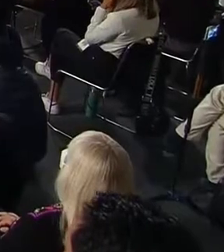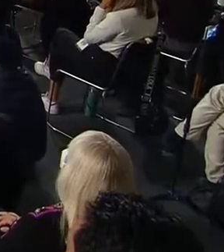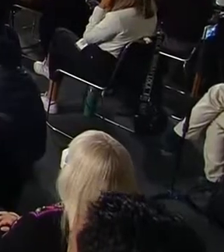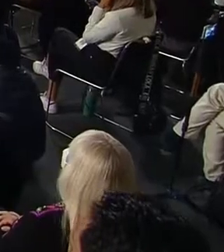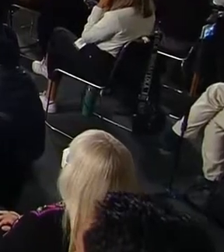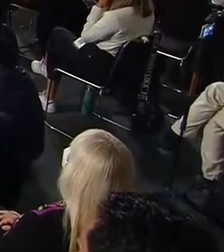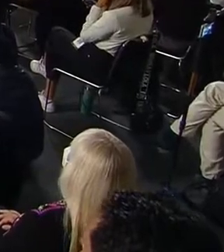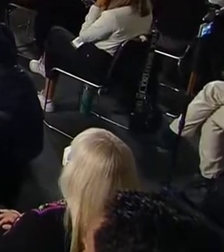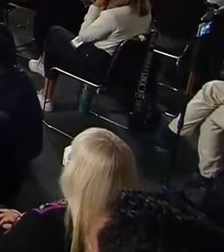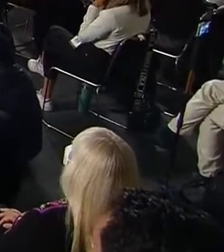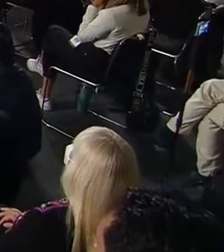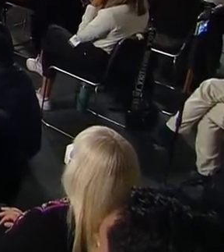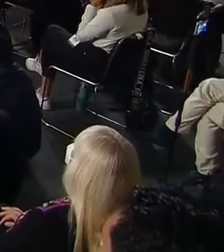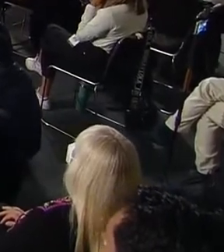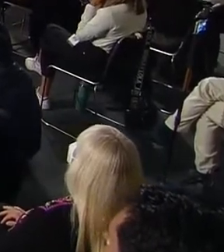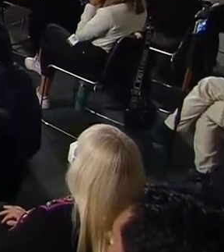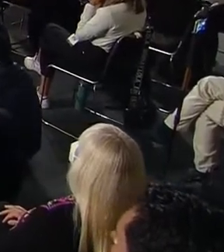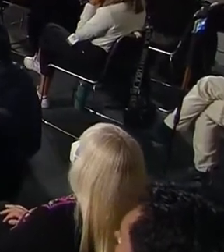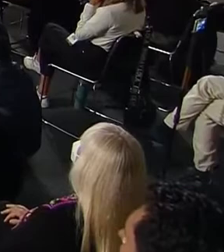No